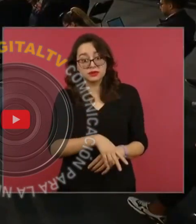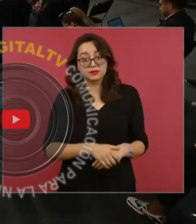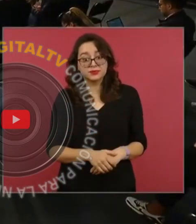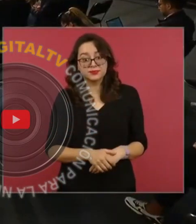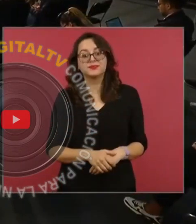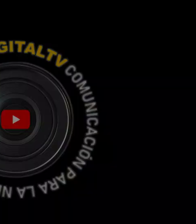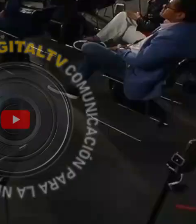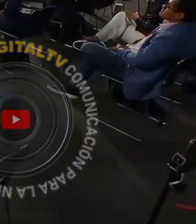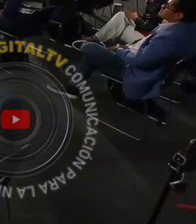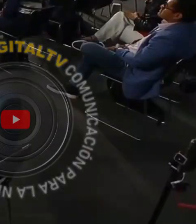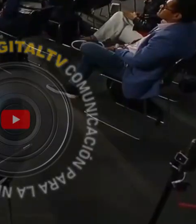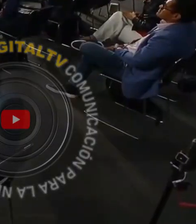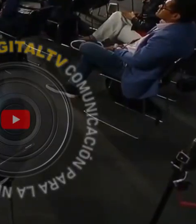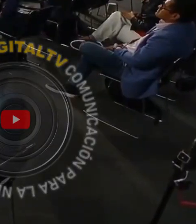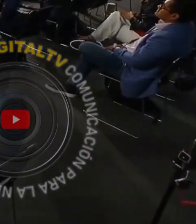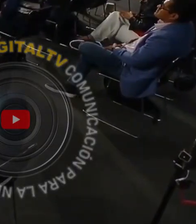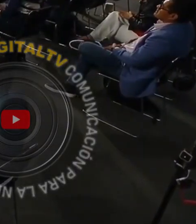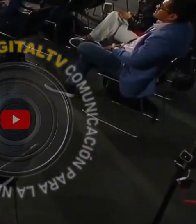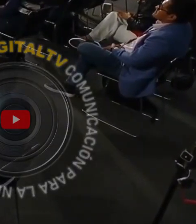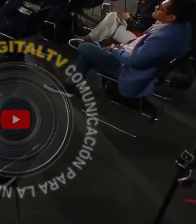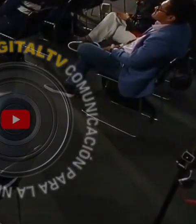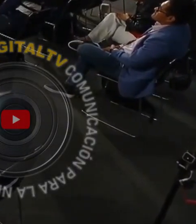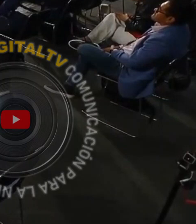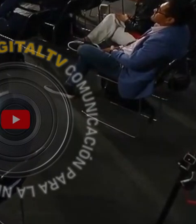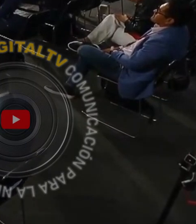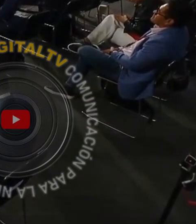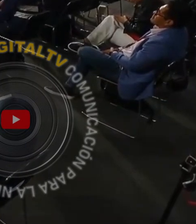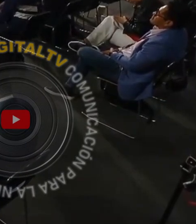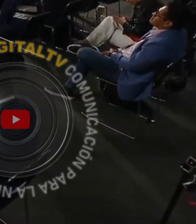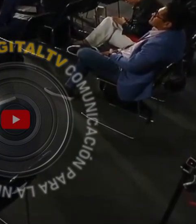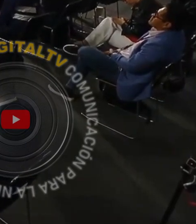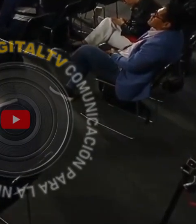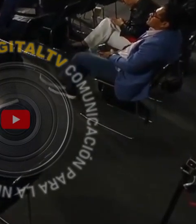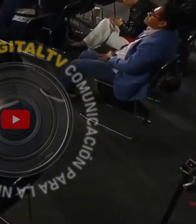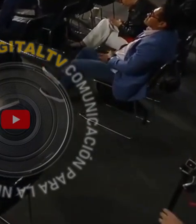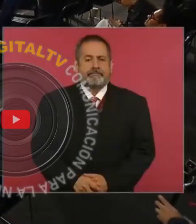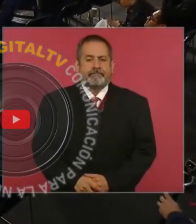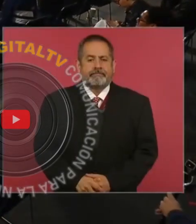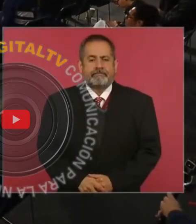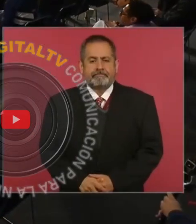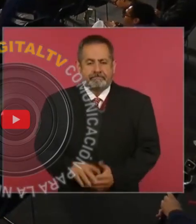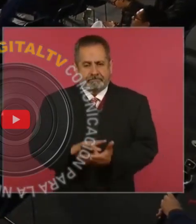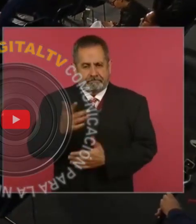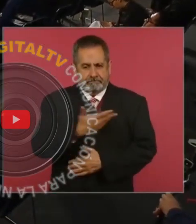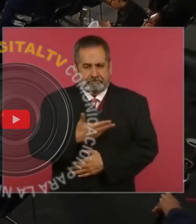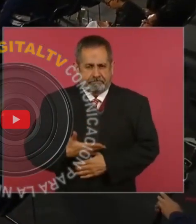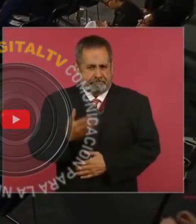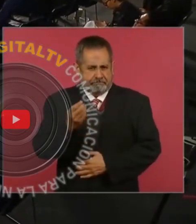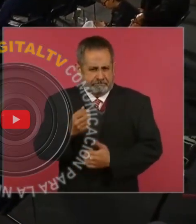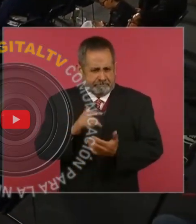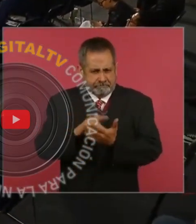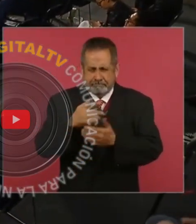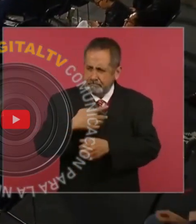Gallego. Bueno, presidente, muchas gracias. Primero, es un gran honor estar aquí con usted, es un gran placer y le agradezco que